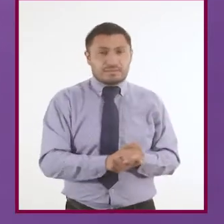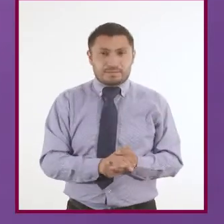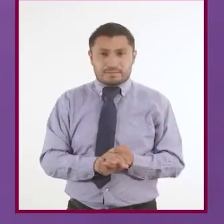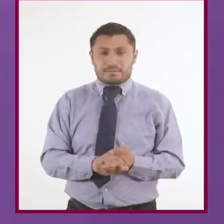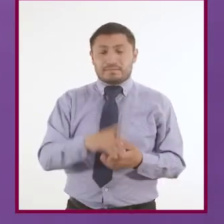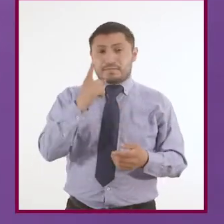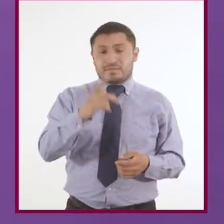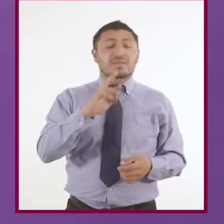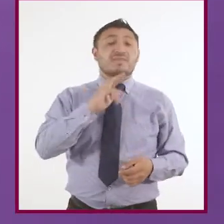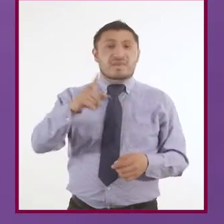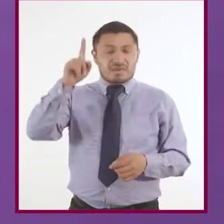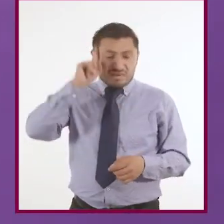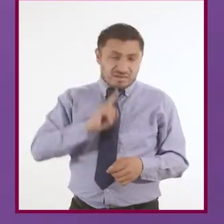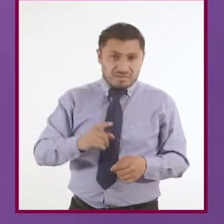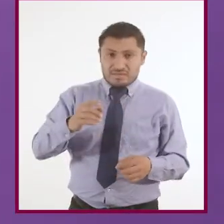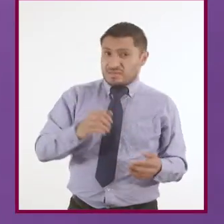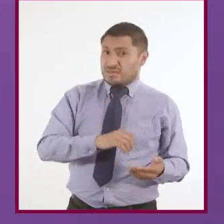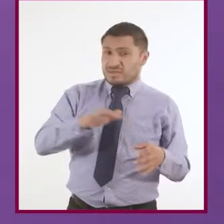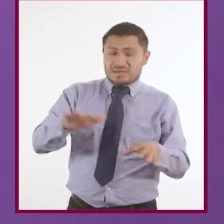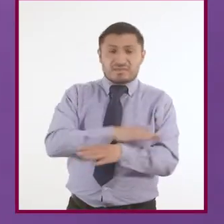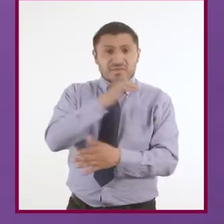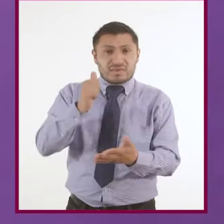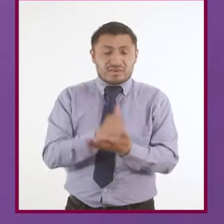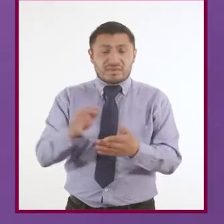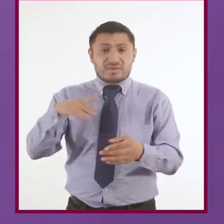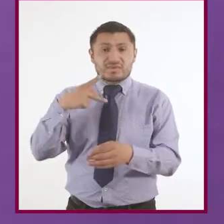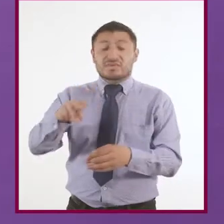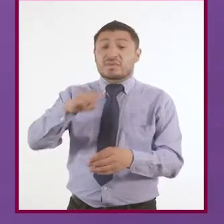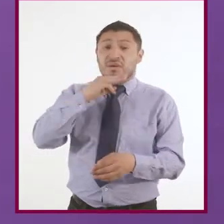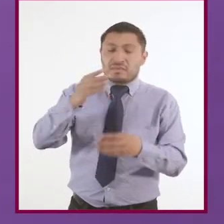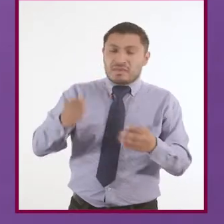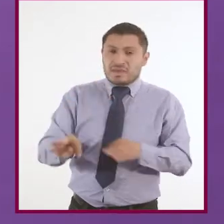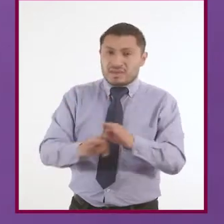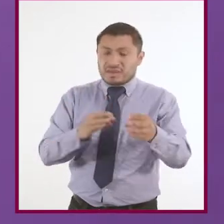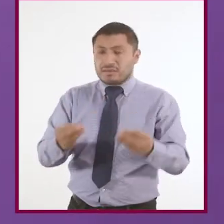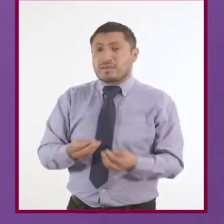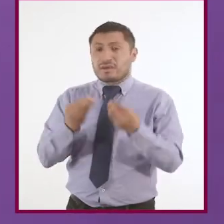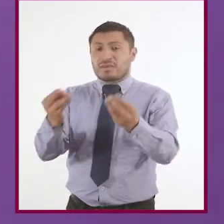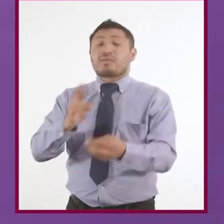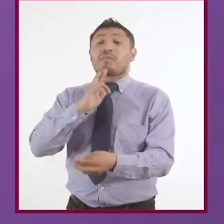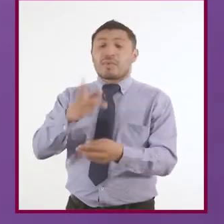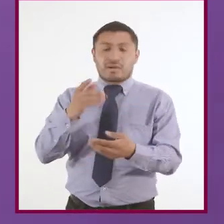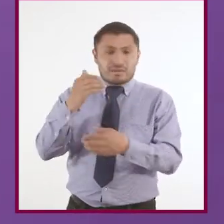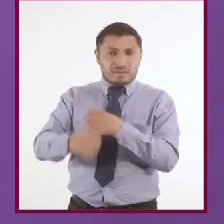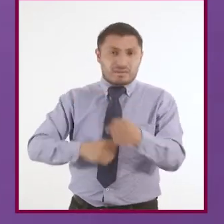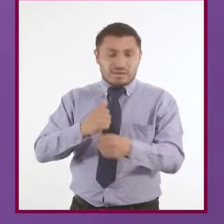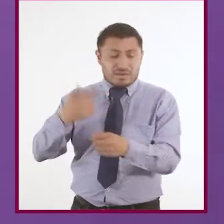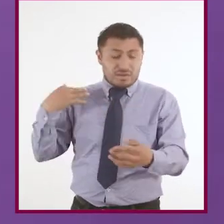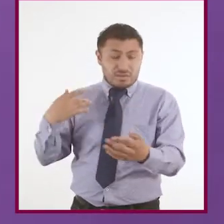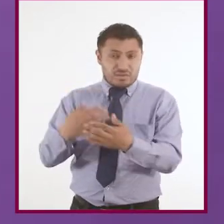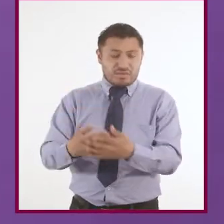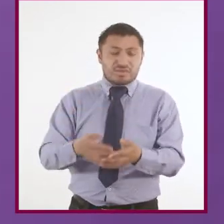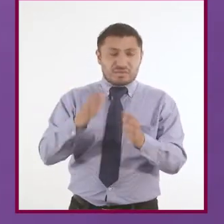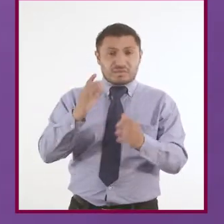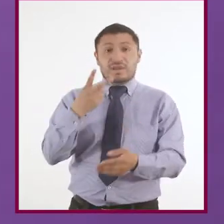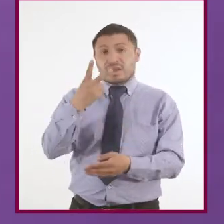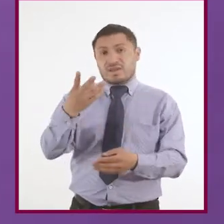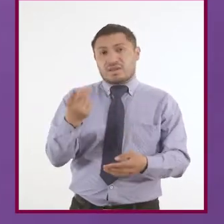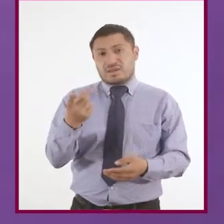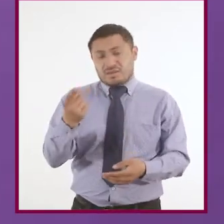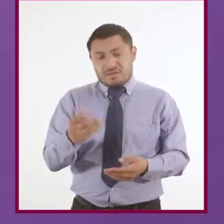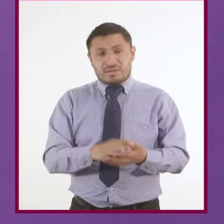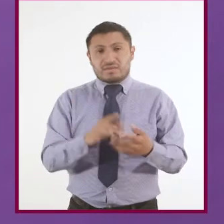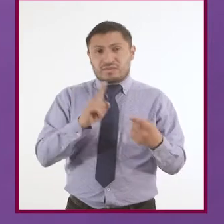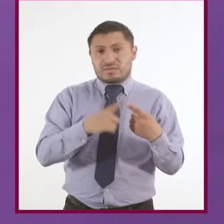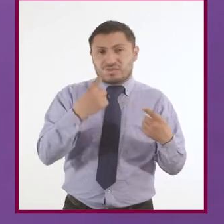a otra ciudad porque a su mamá le ofrecen un puesto por el que ha trabajado muchos años. Tienen 2 perros. Toto, un perro de